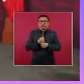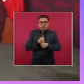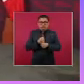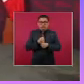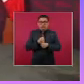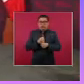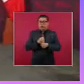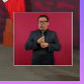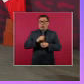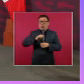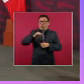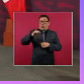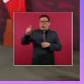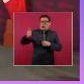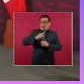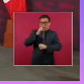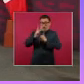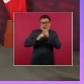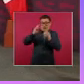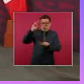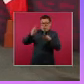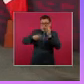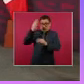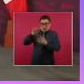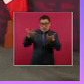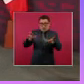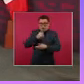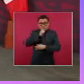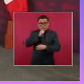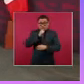en ninguna parte del mundo han construido